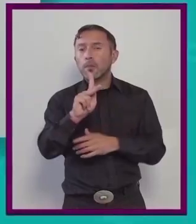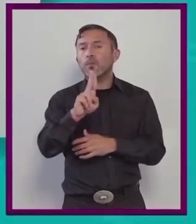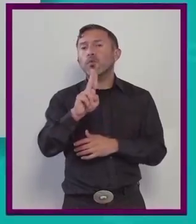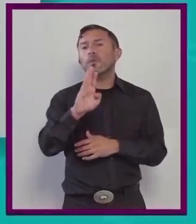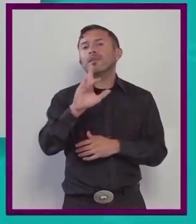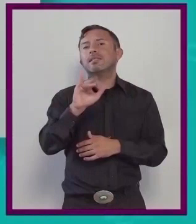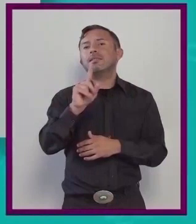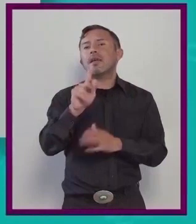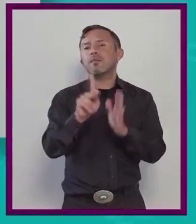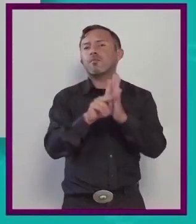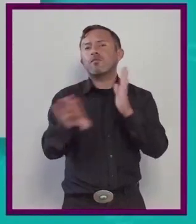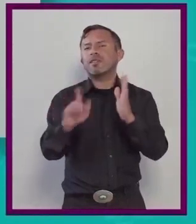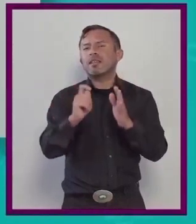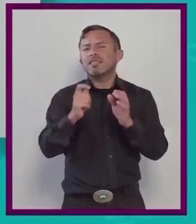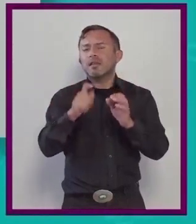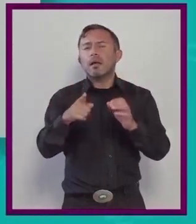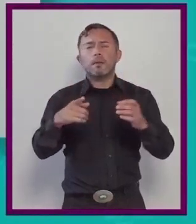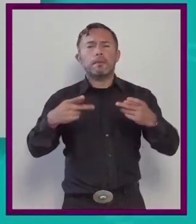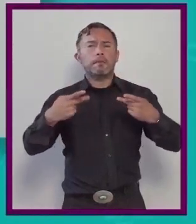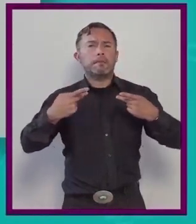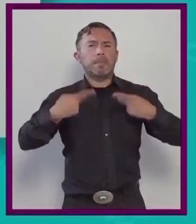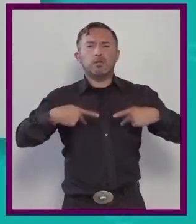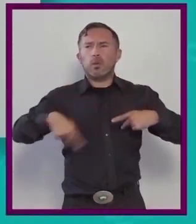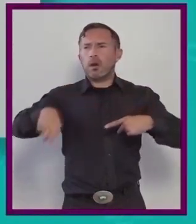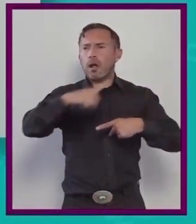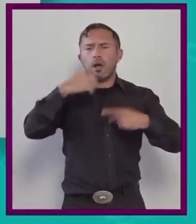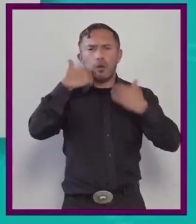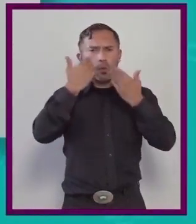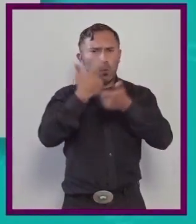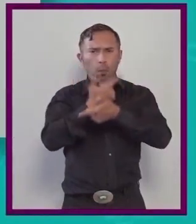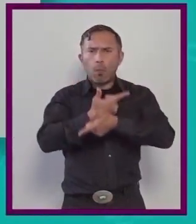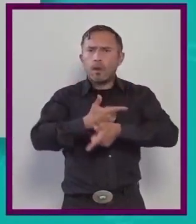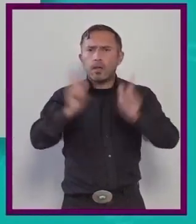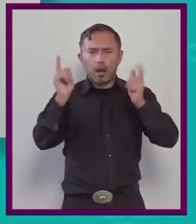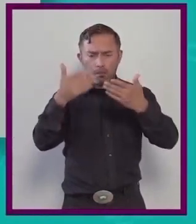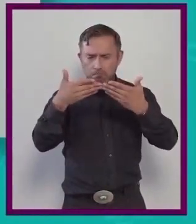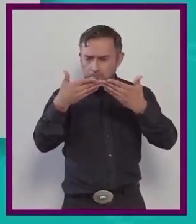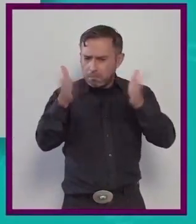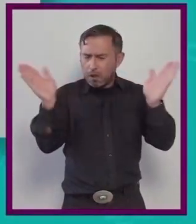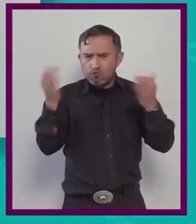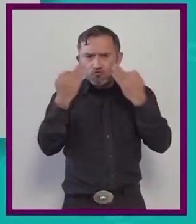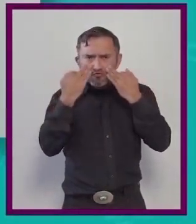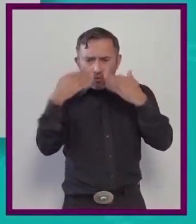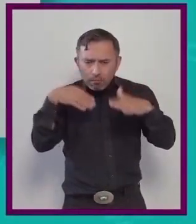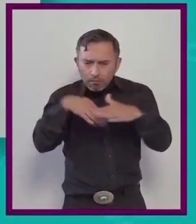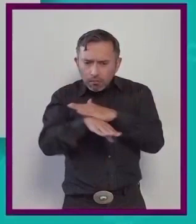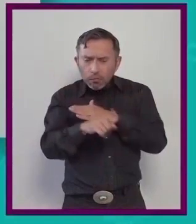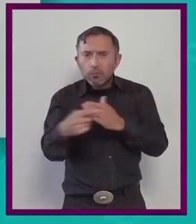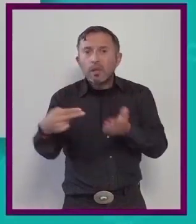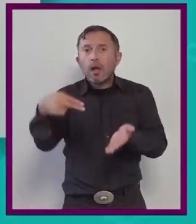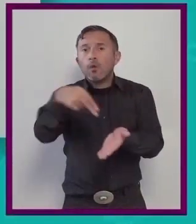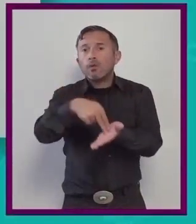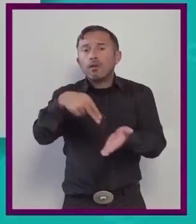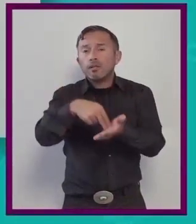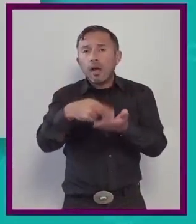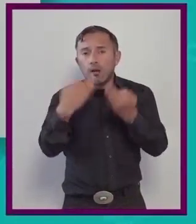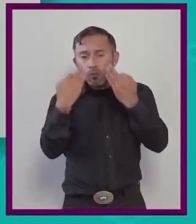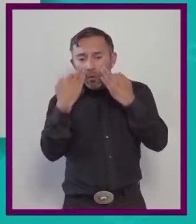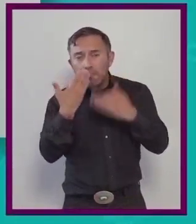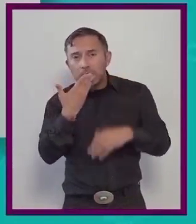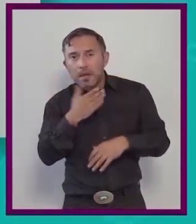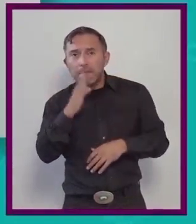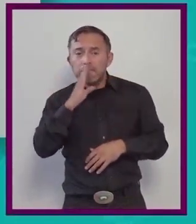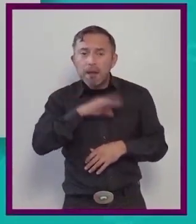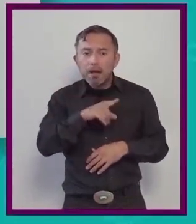penal y habla sobre que cualquier persona puede entrar a observar cómo se está desarrollando